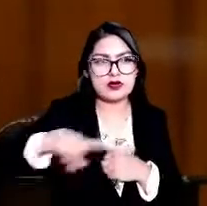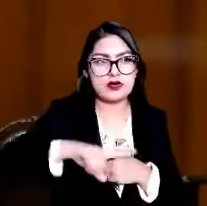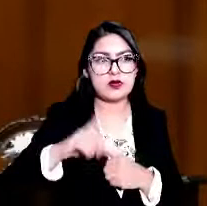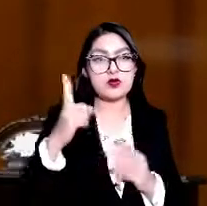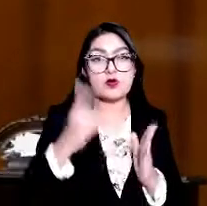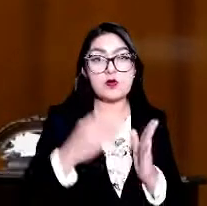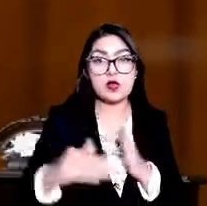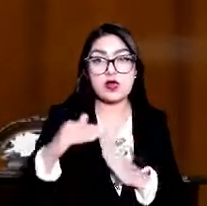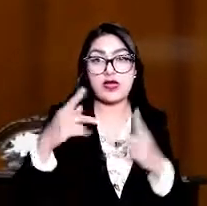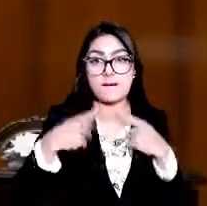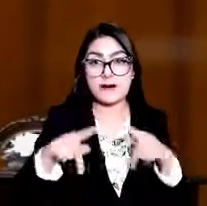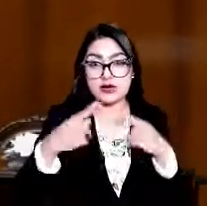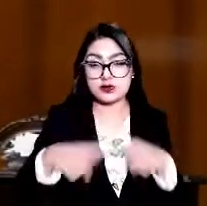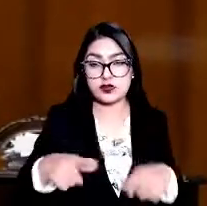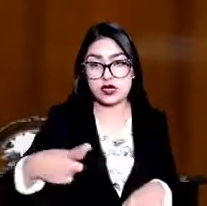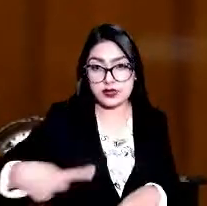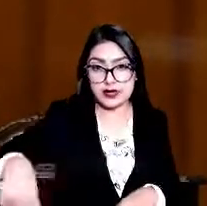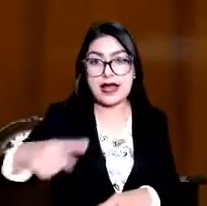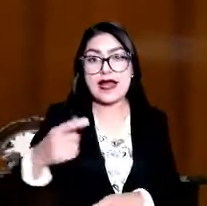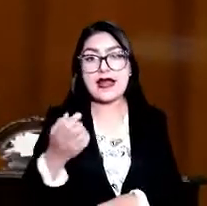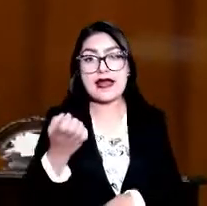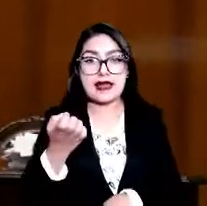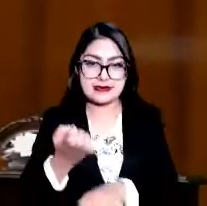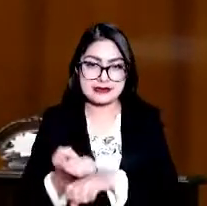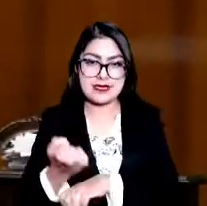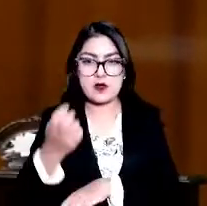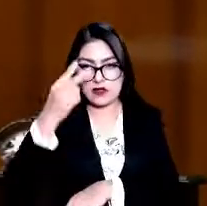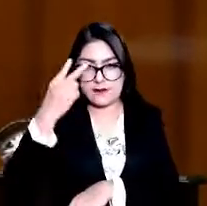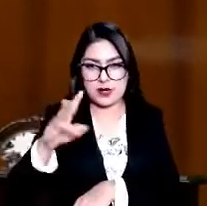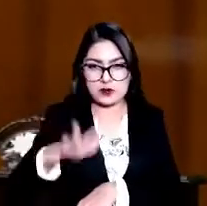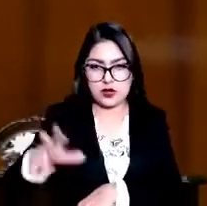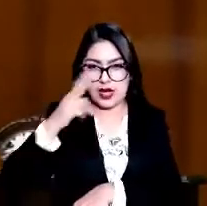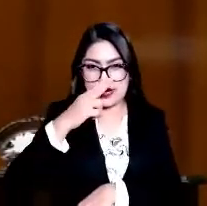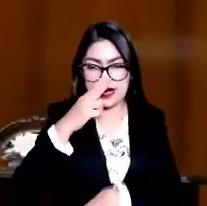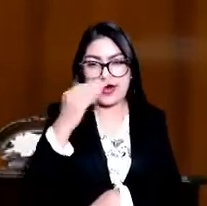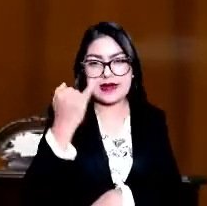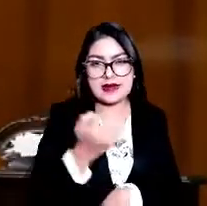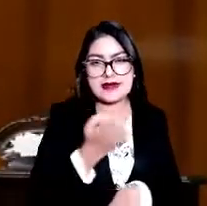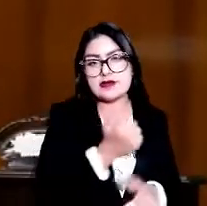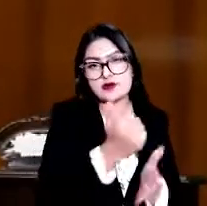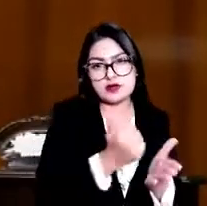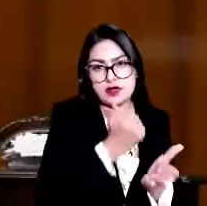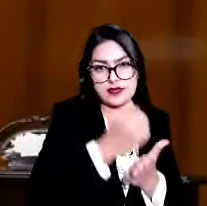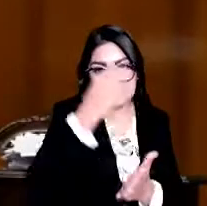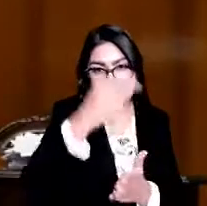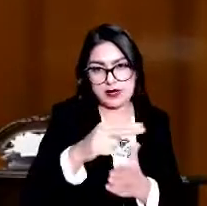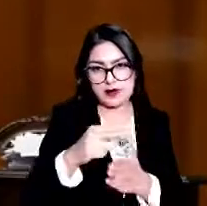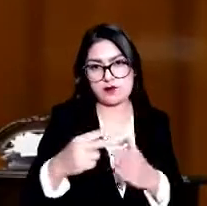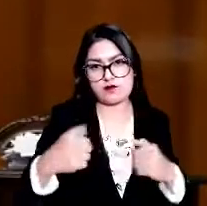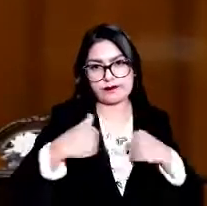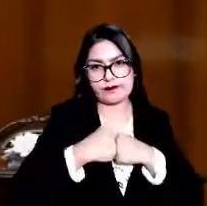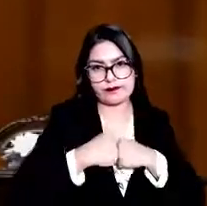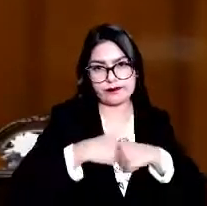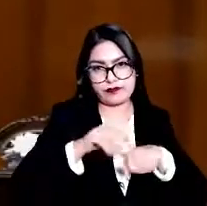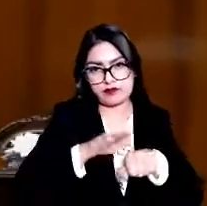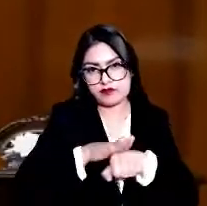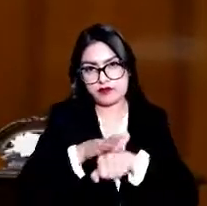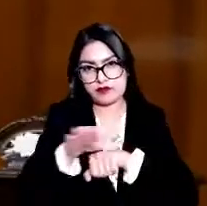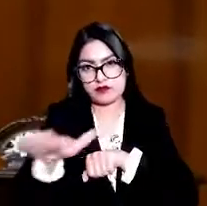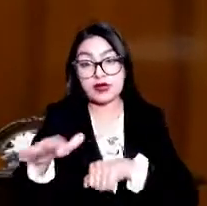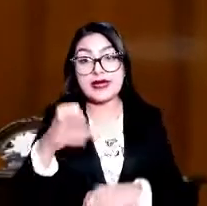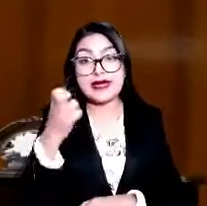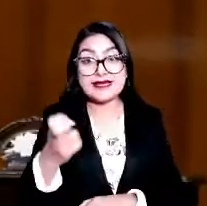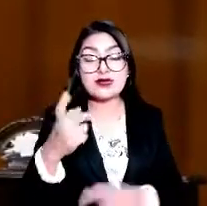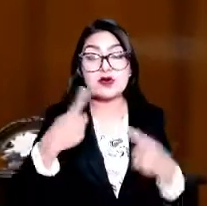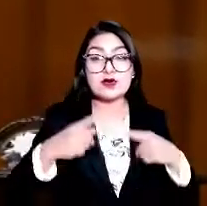y en la Ciudad de México. Todas estas personas tienen que replantear sus